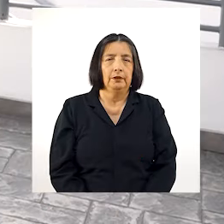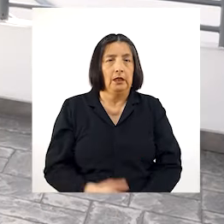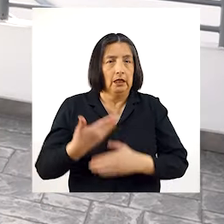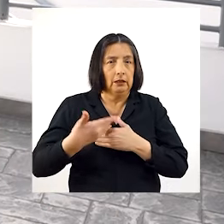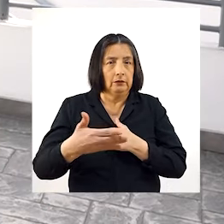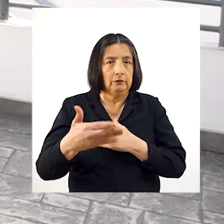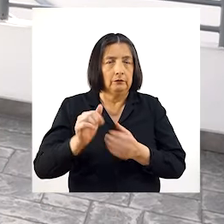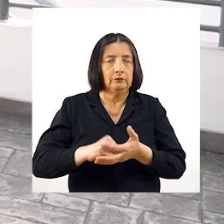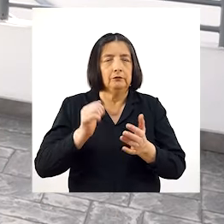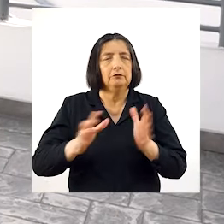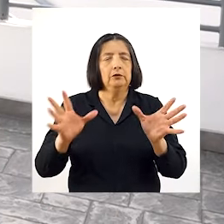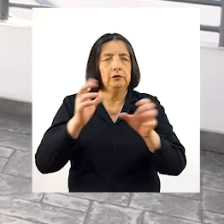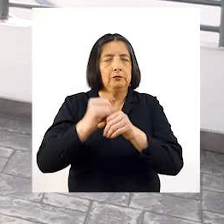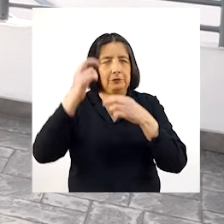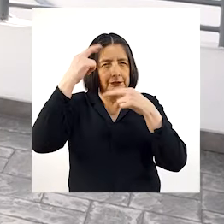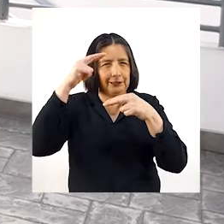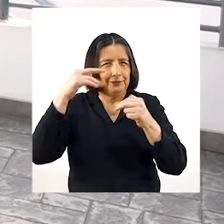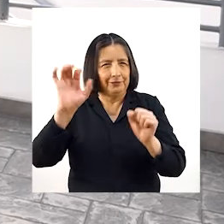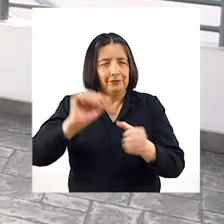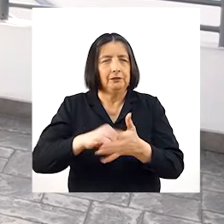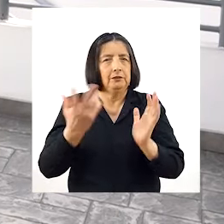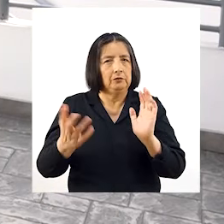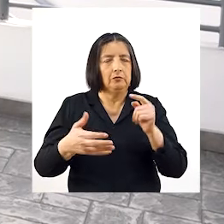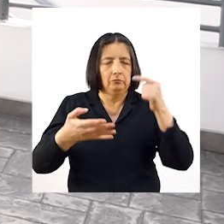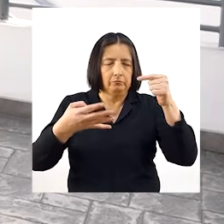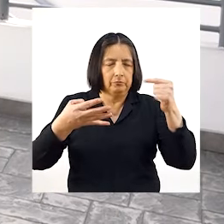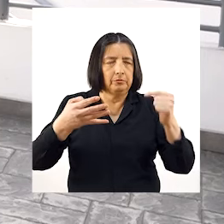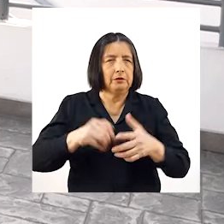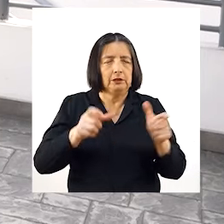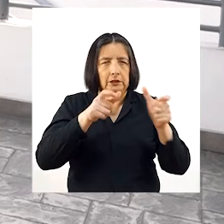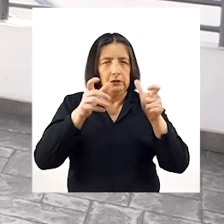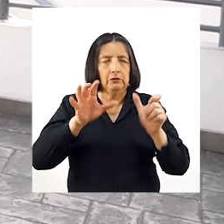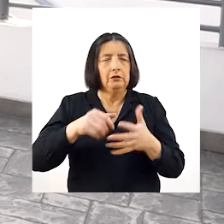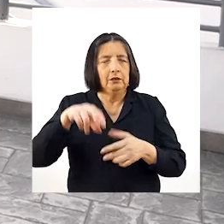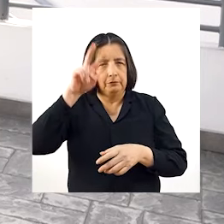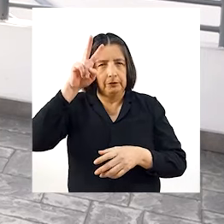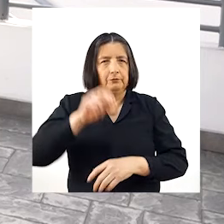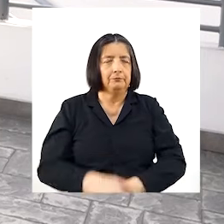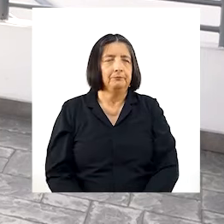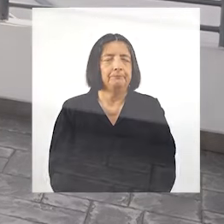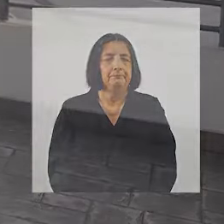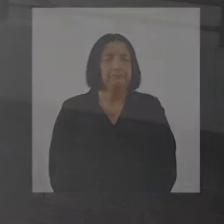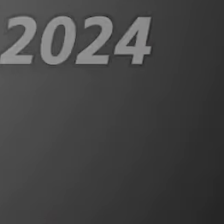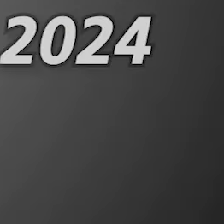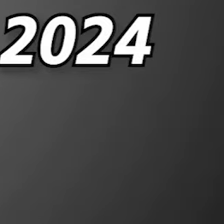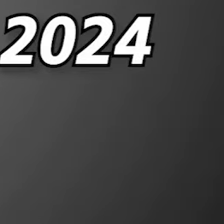A continuación, nuestro resumen de noticias con las principales acciones de control en el país.